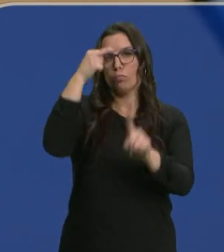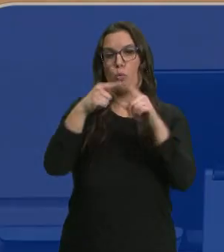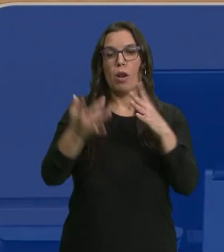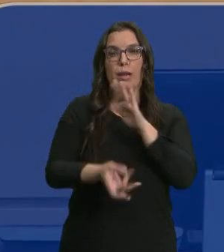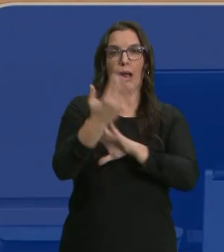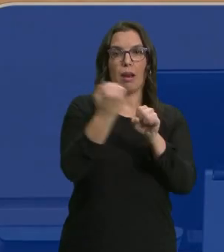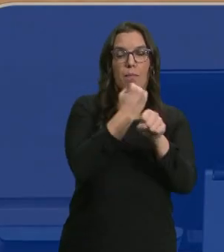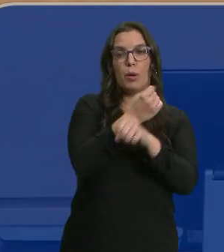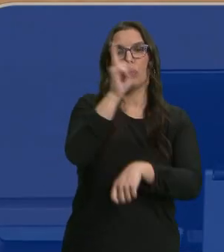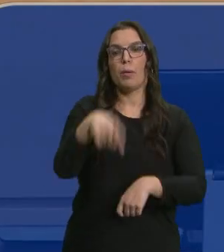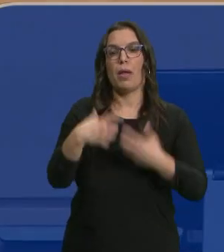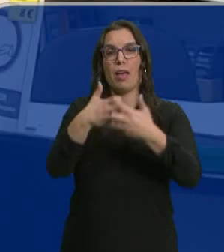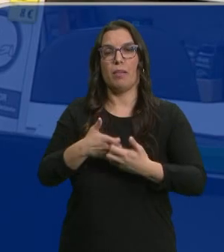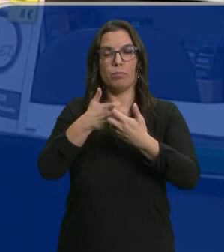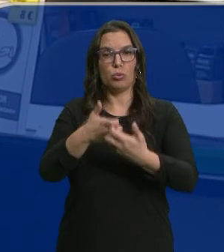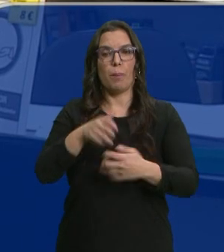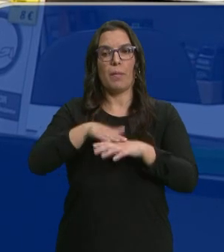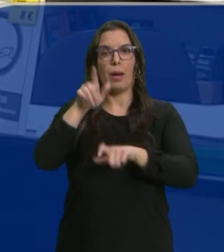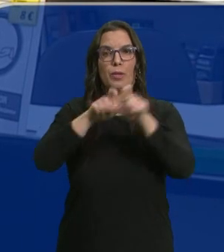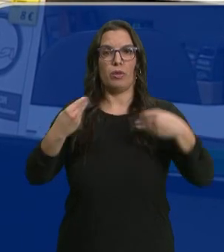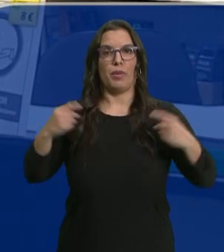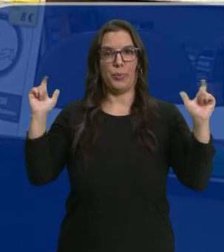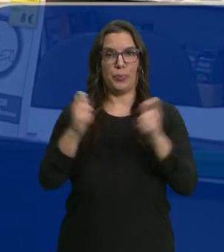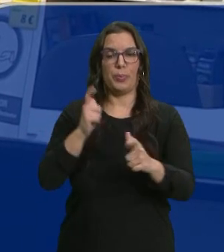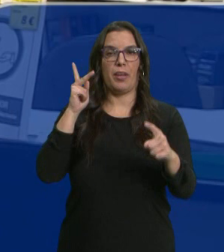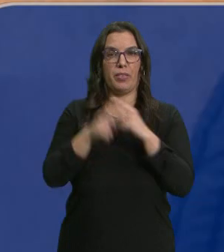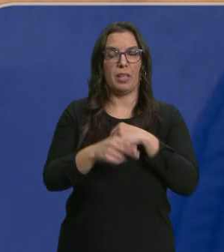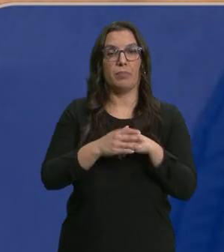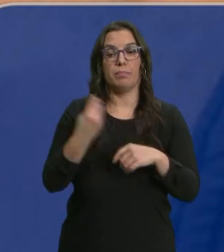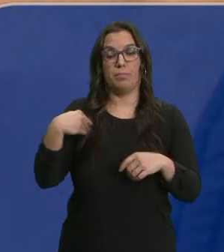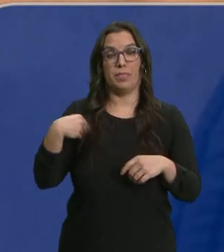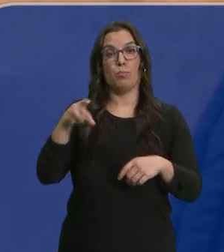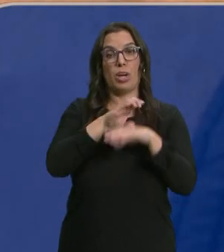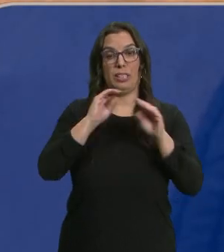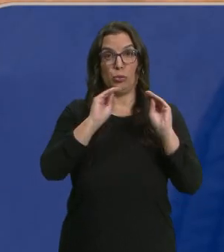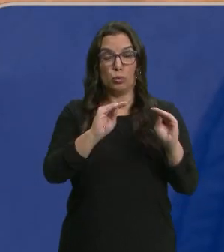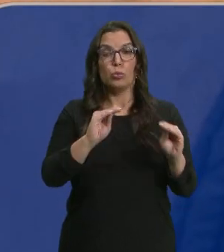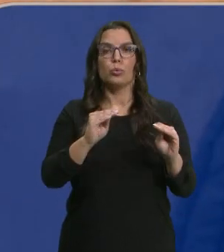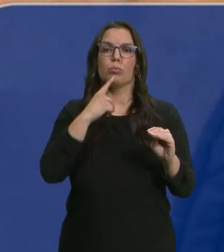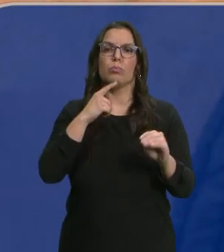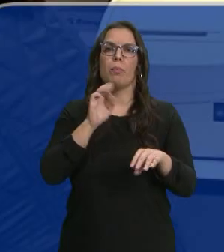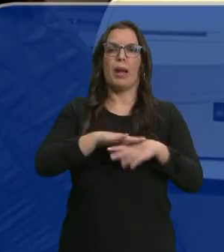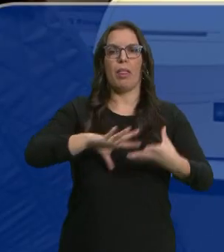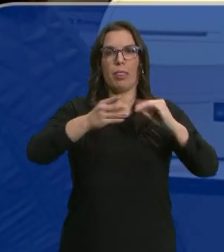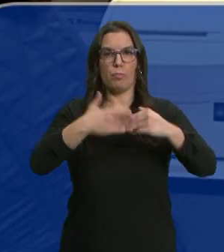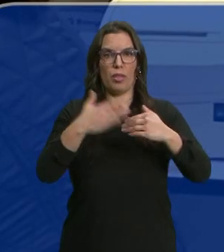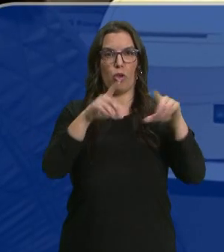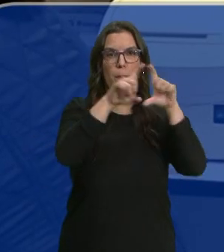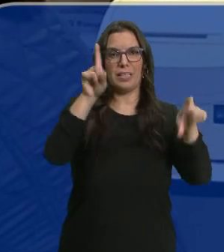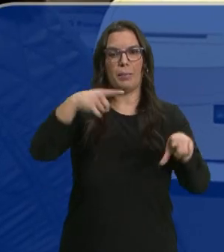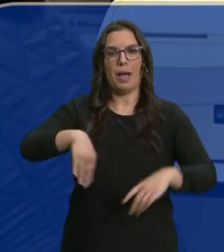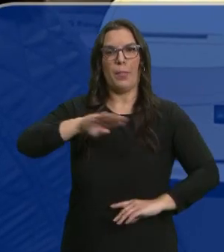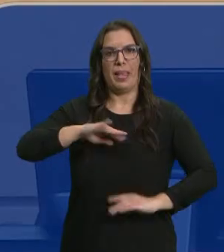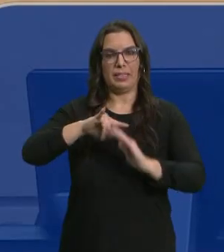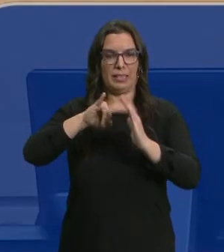de empleo y la lucha contra la despoblación. En la cartera de Industria, una apuesta por la modernización de las empresas y aumentar la capacidad tecnológica.